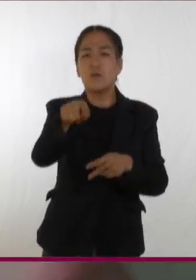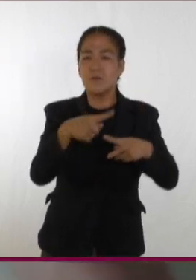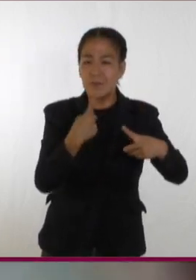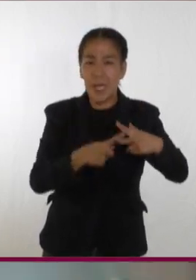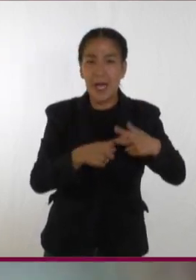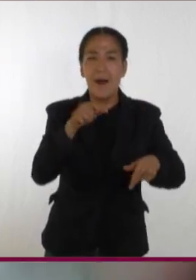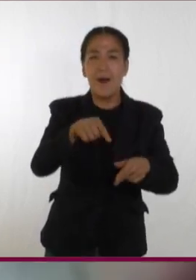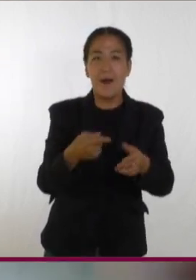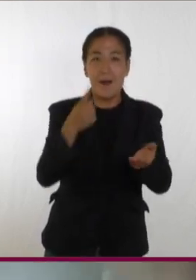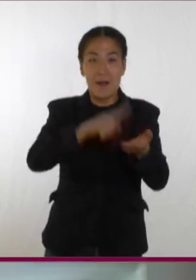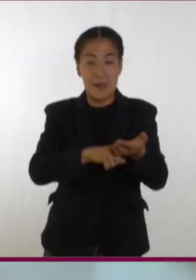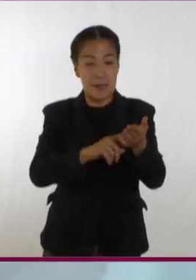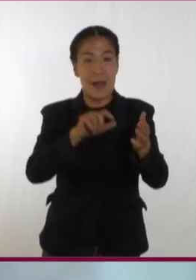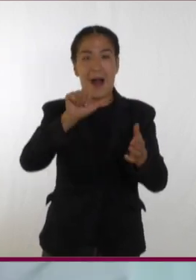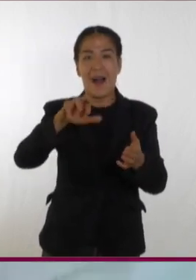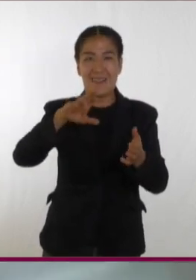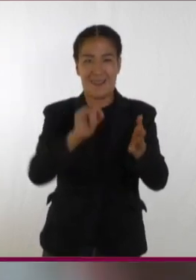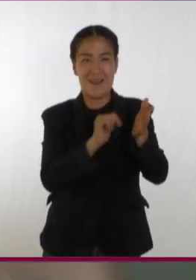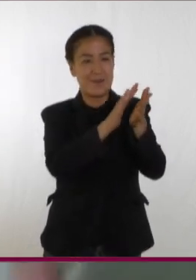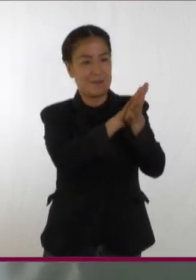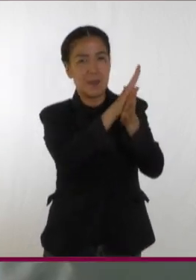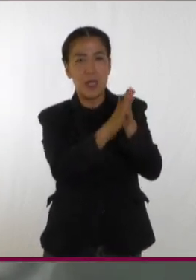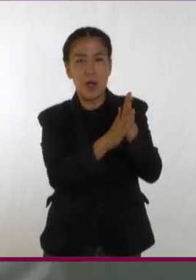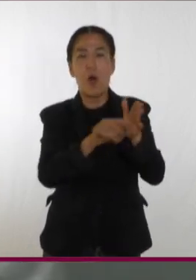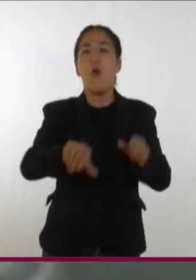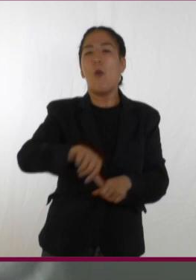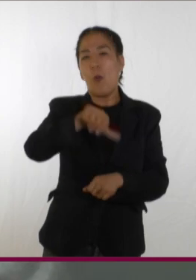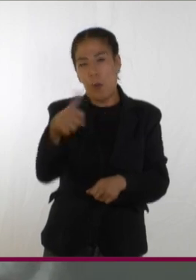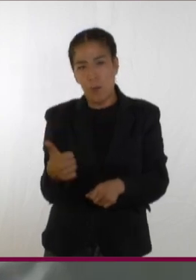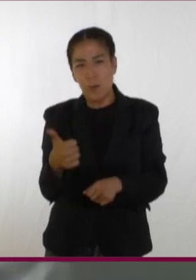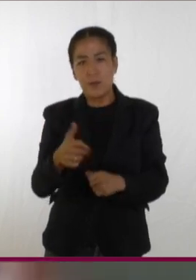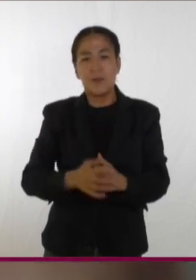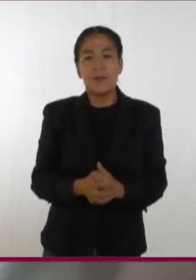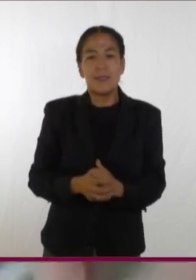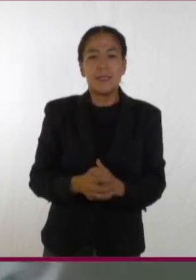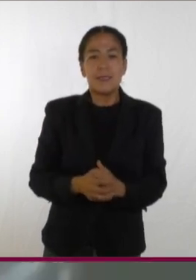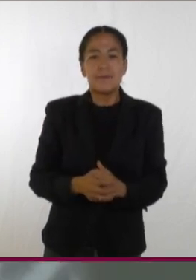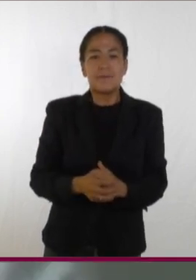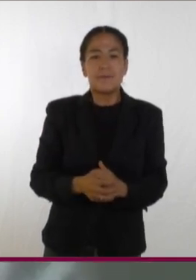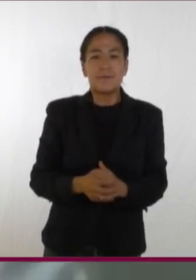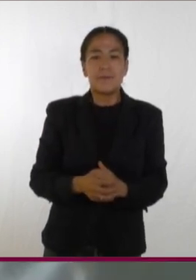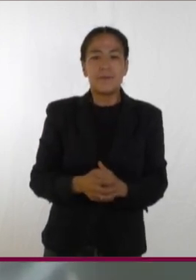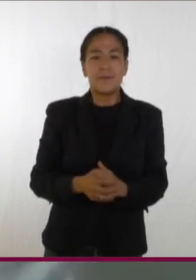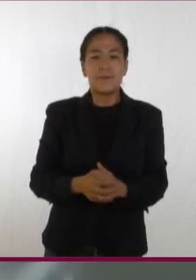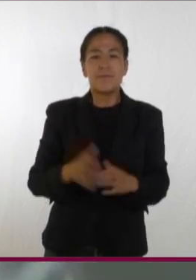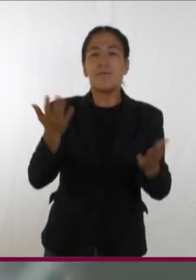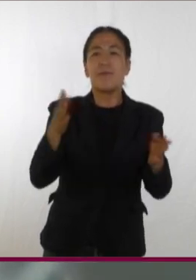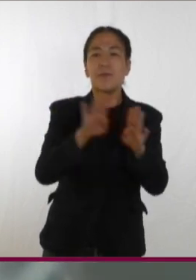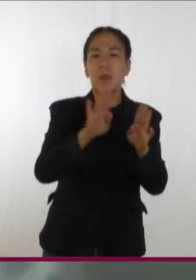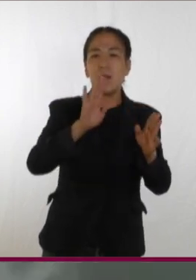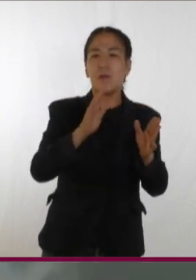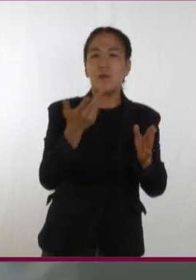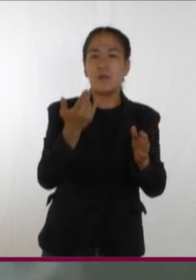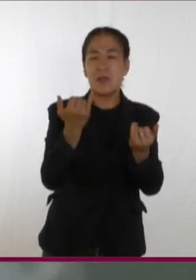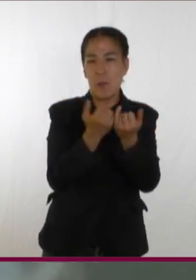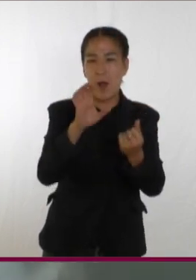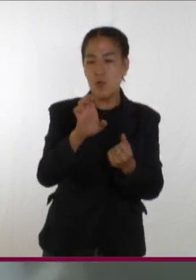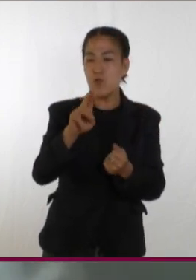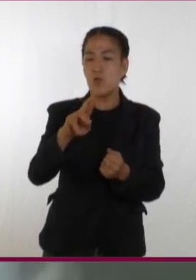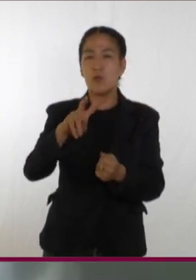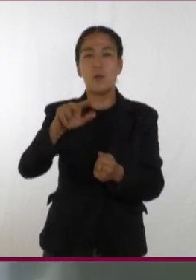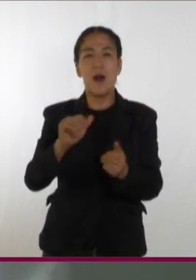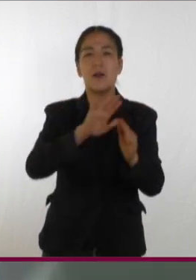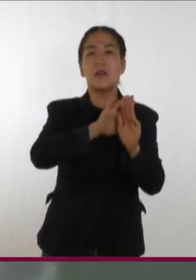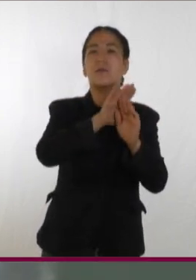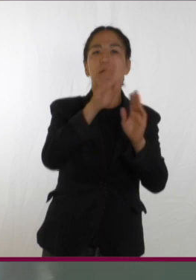rama, exacto, y entonces te permite calcular el área bajo la curva. Otra área que es curva y que nos